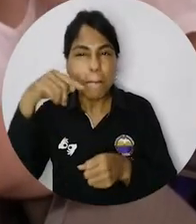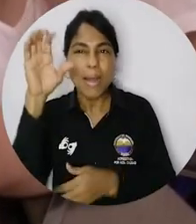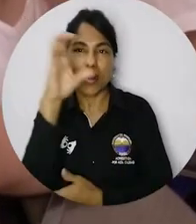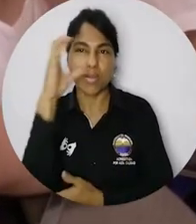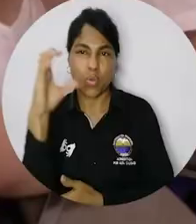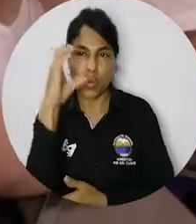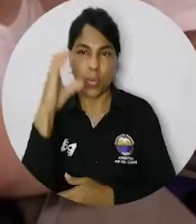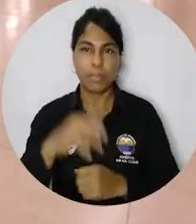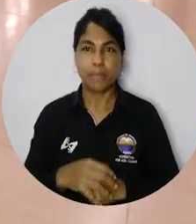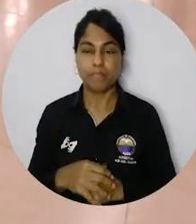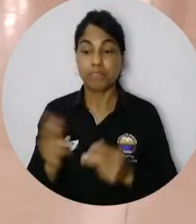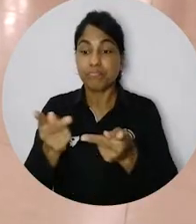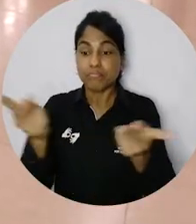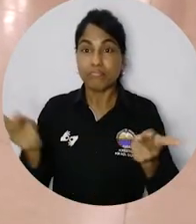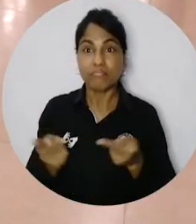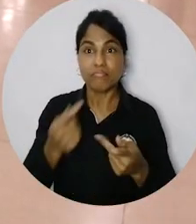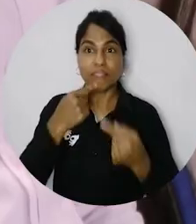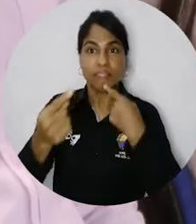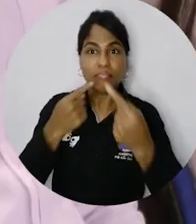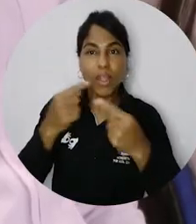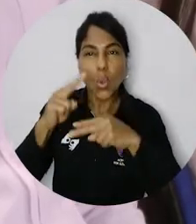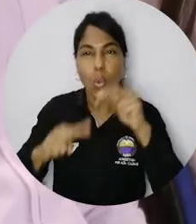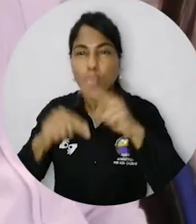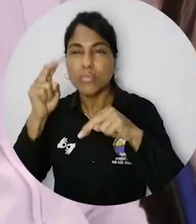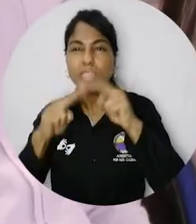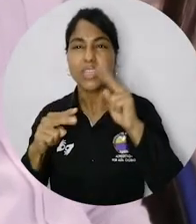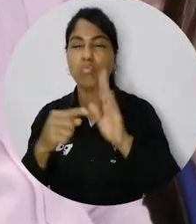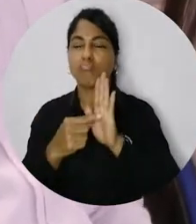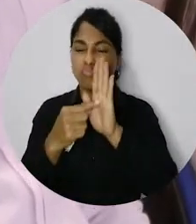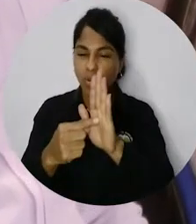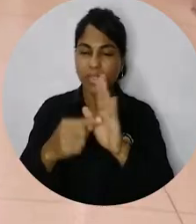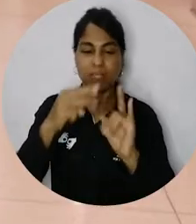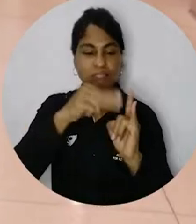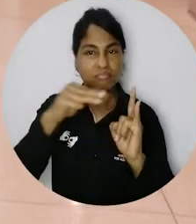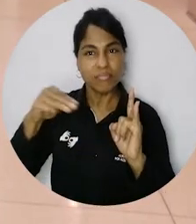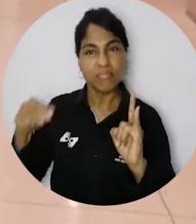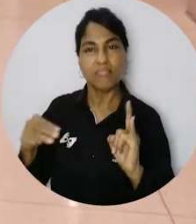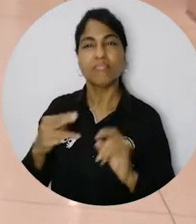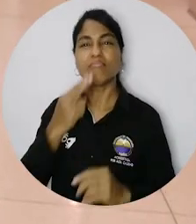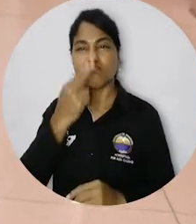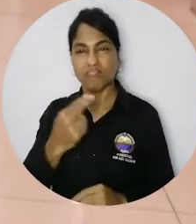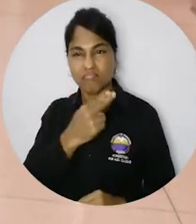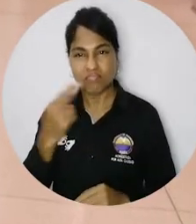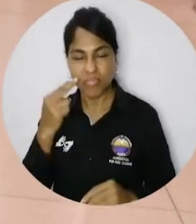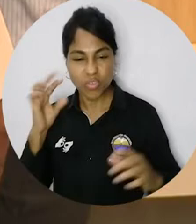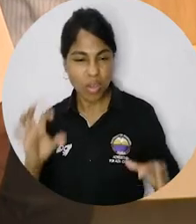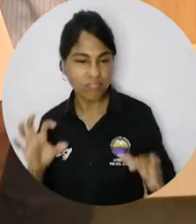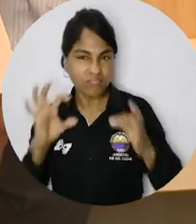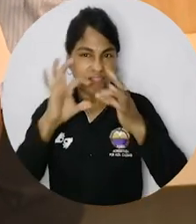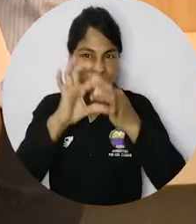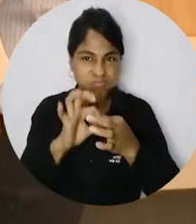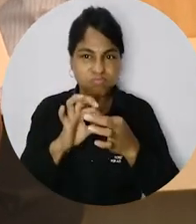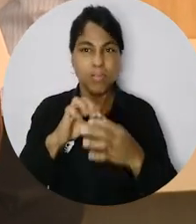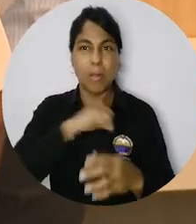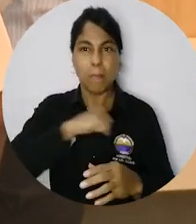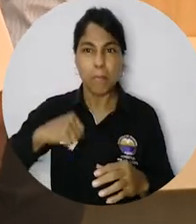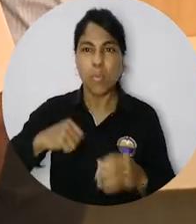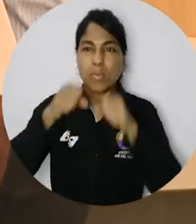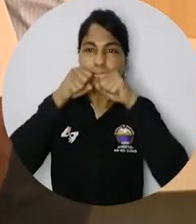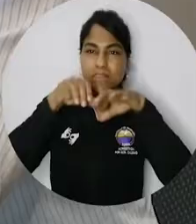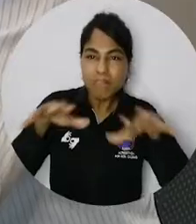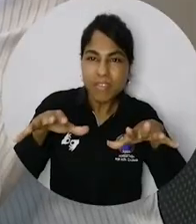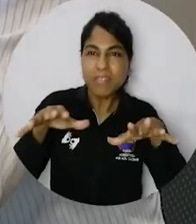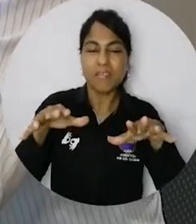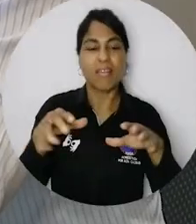particularmente de Colombia. Estos espacios de diálogo constructivo ratifican el compromiso de Unimagdalena de trabajar por la articulación público-privada y de